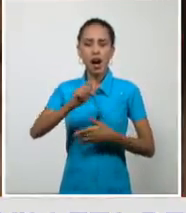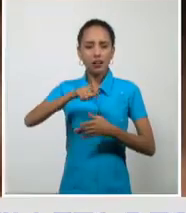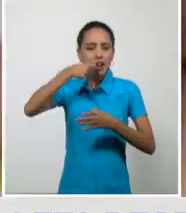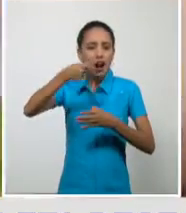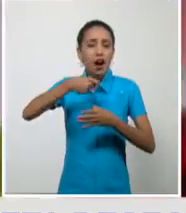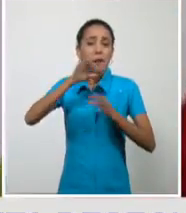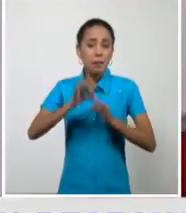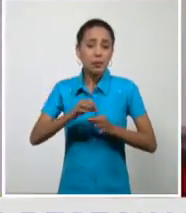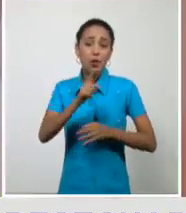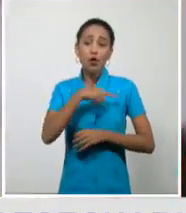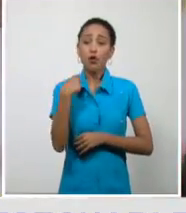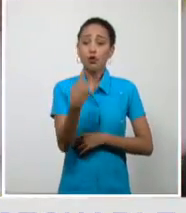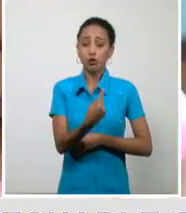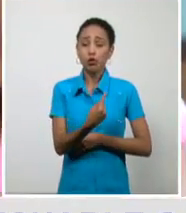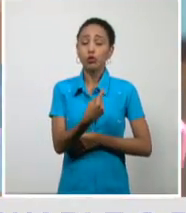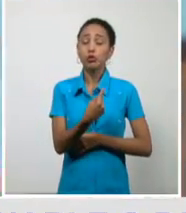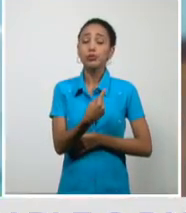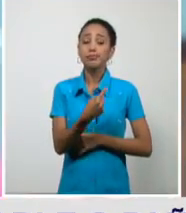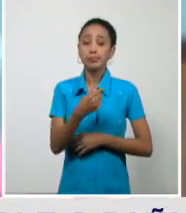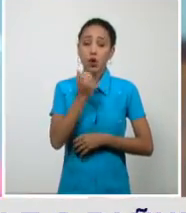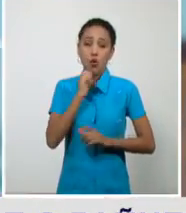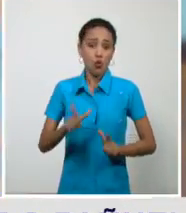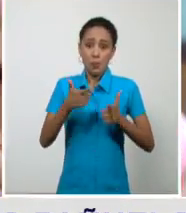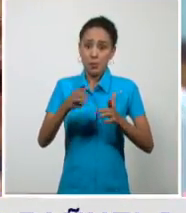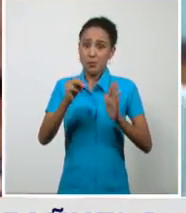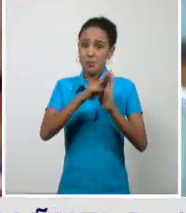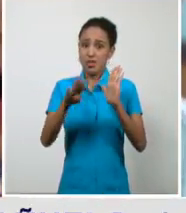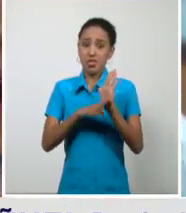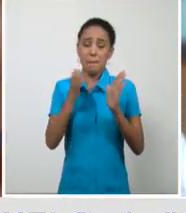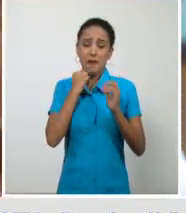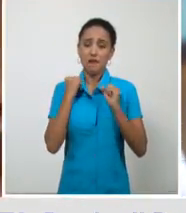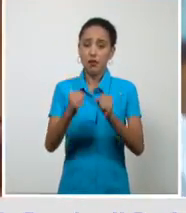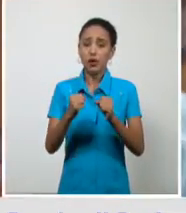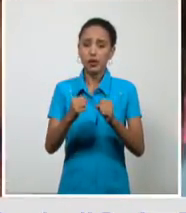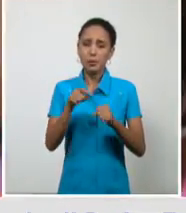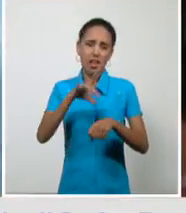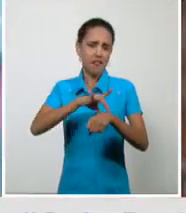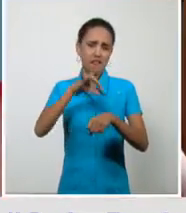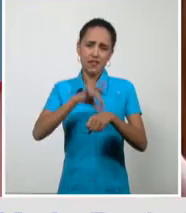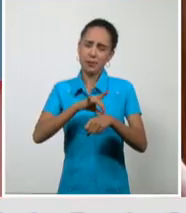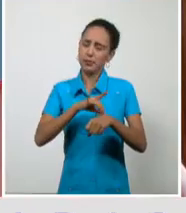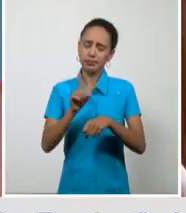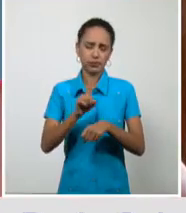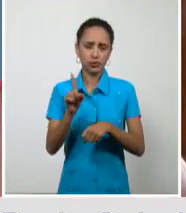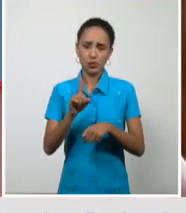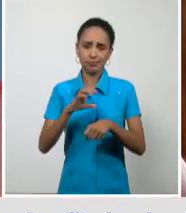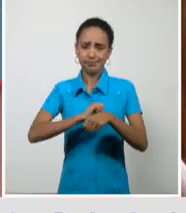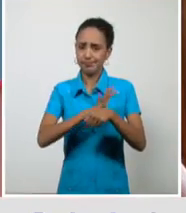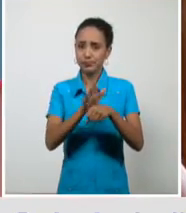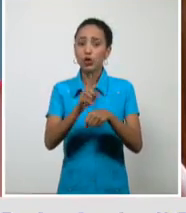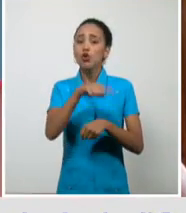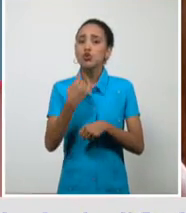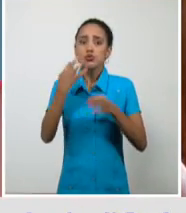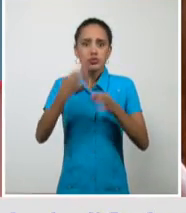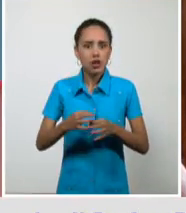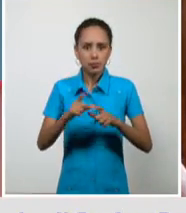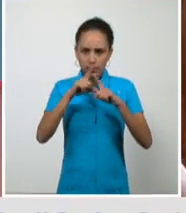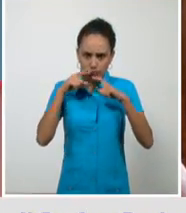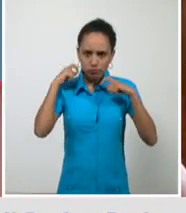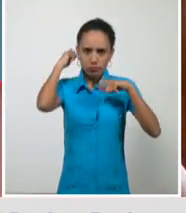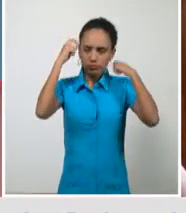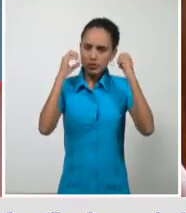nosotros extremamos todas esas medidas para que nada le vaya a suceder. Tenemos nasobuco constantemente,